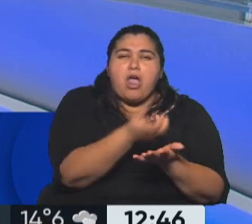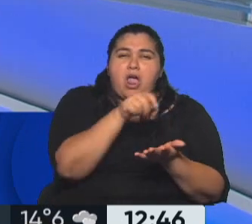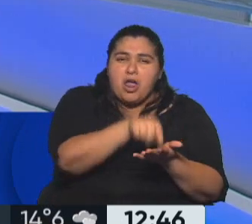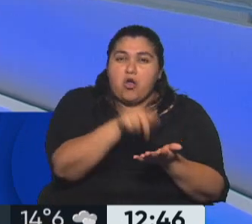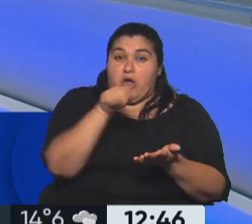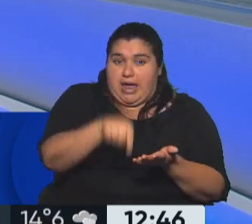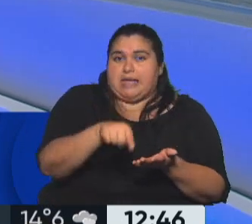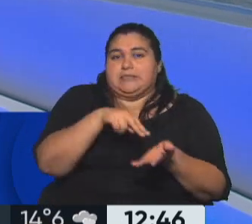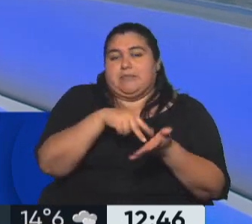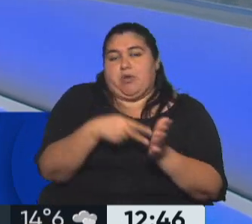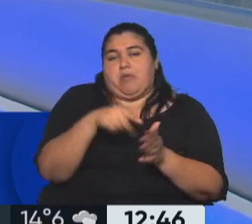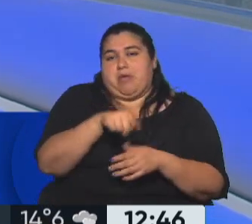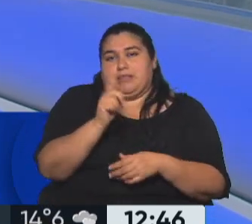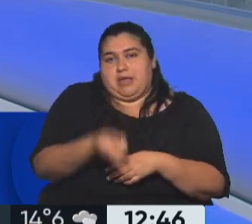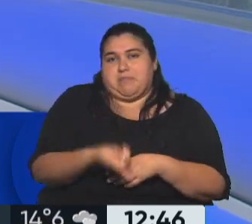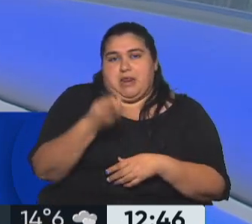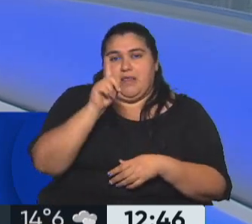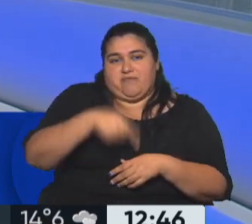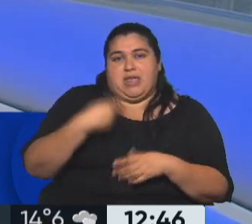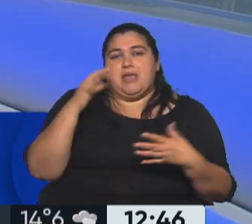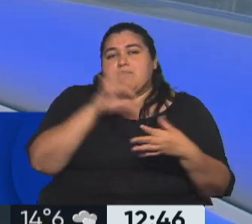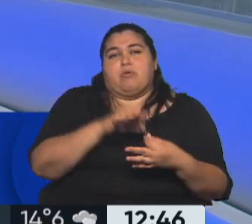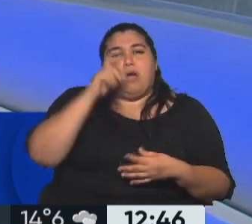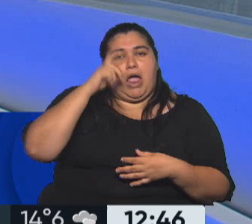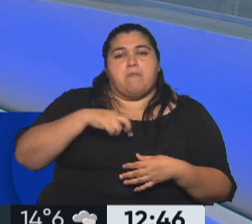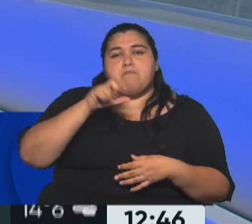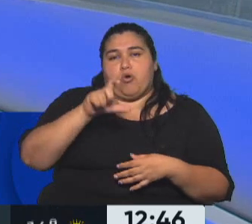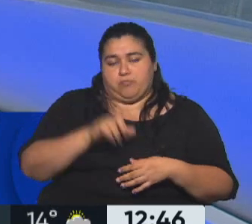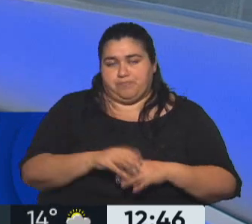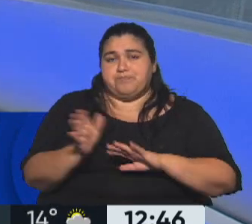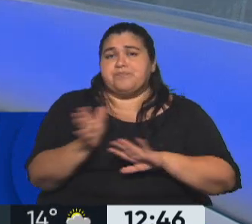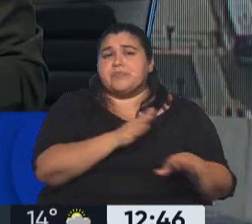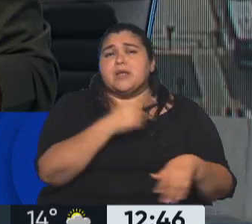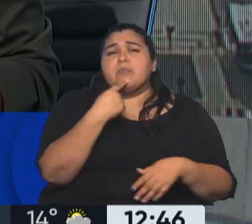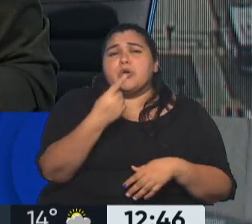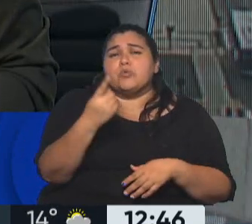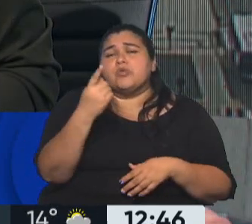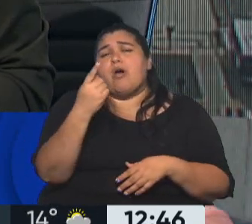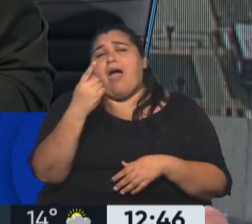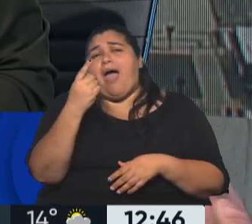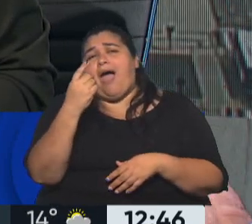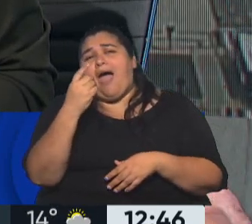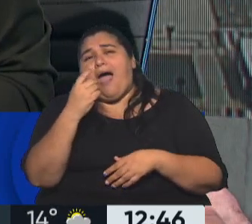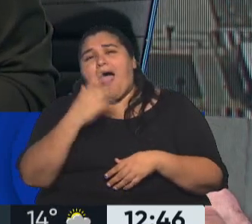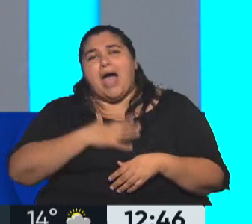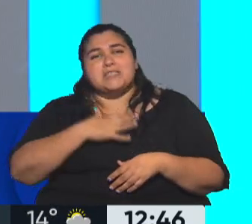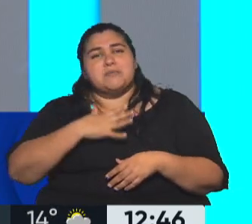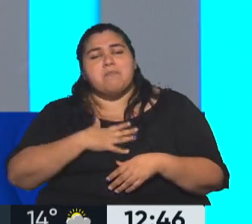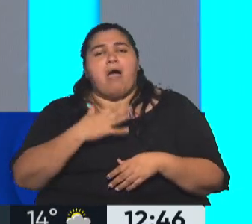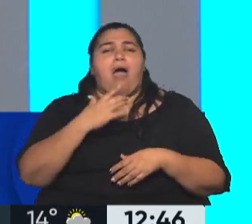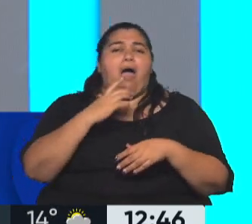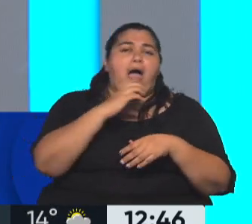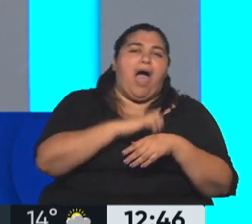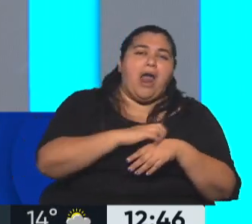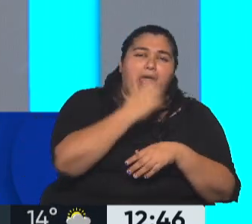también tiene relación con la EPOC, pero eso es otro tema. Doctor, ¿cuál es la diferencia entre una alergia y el asma? El asma puede ser alérgico, en su